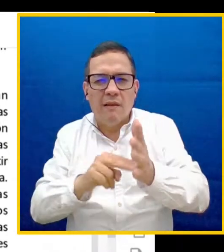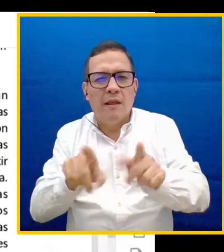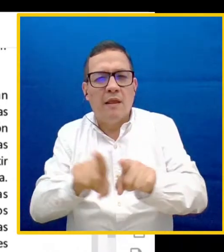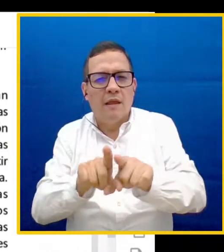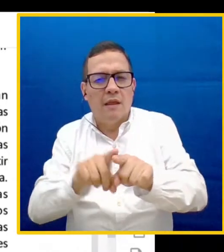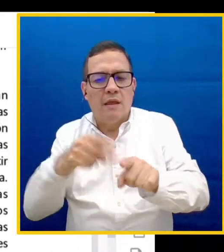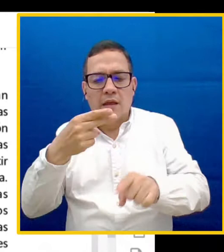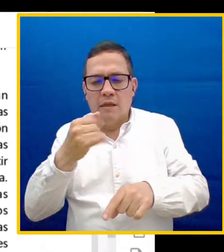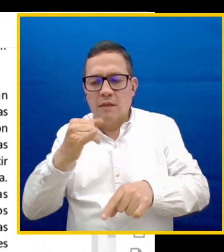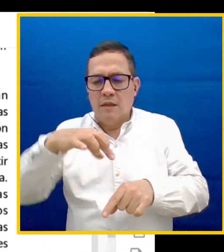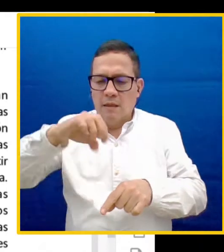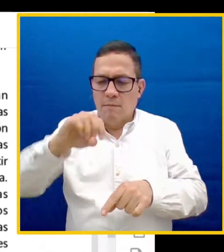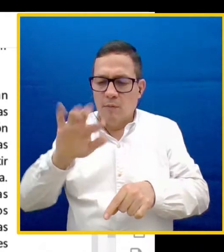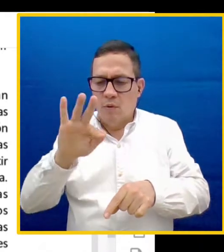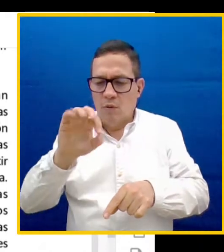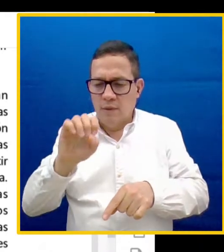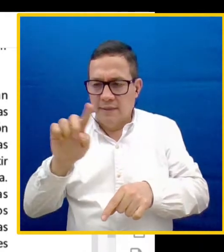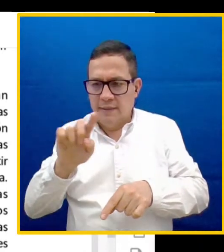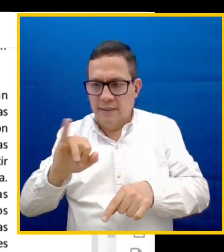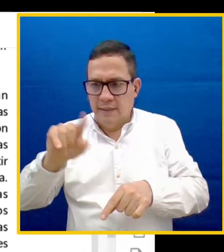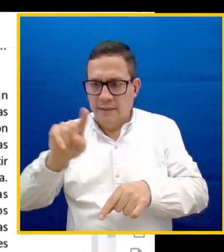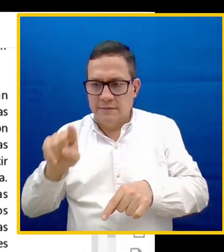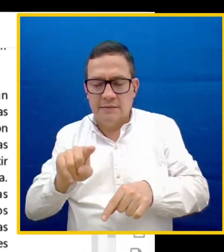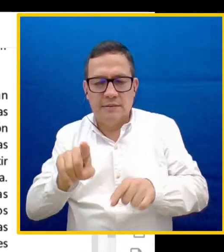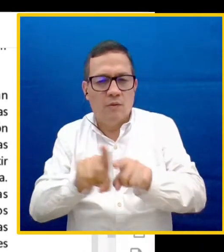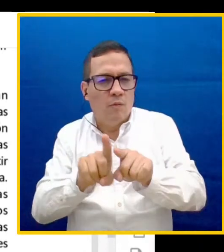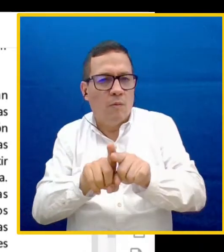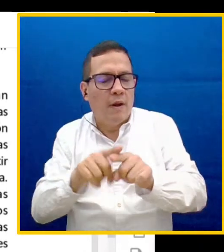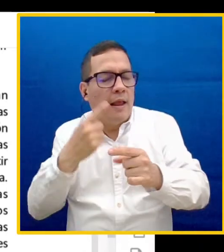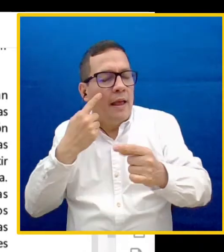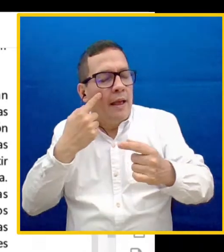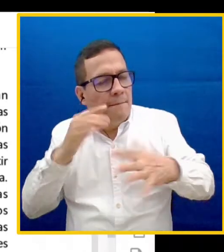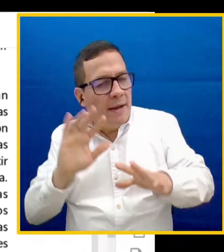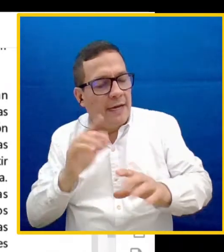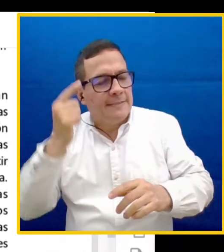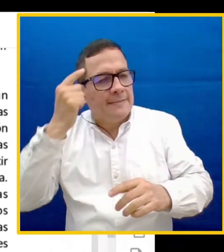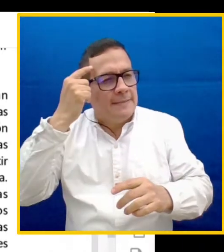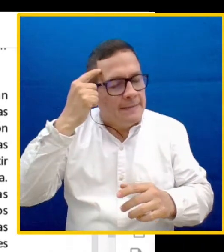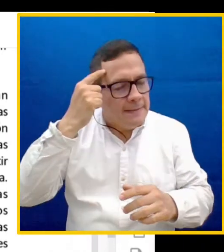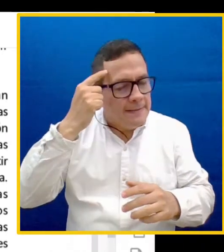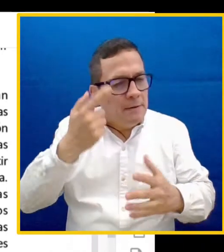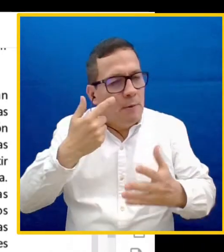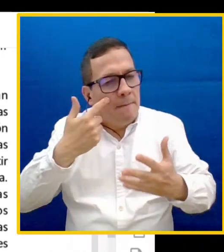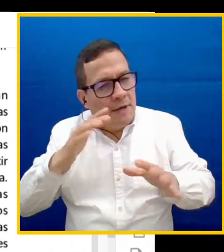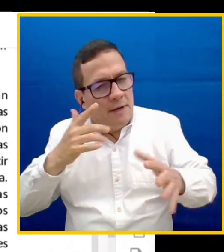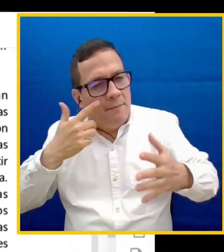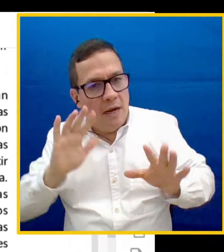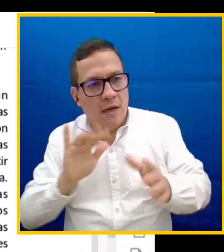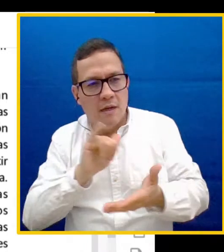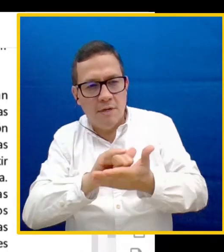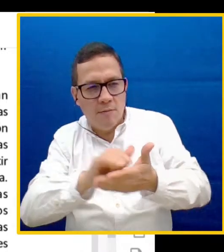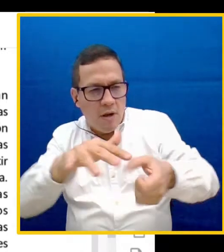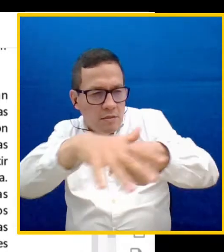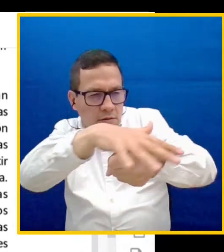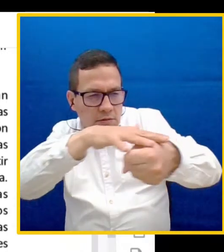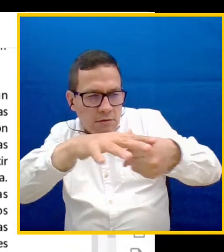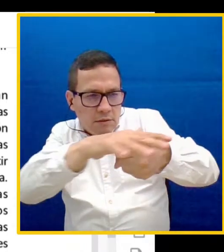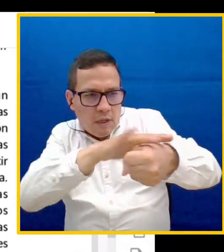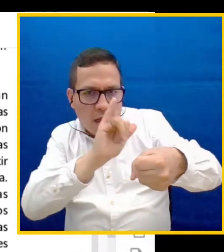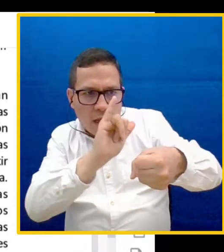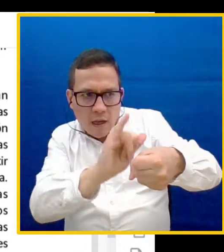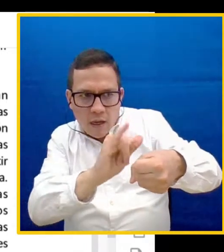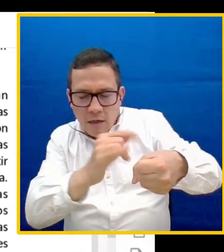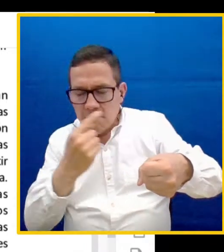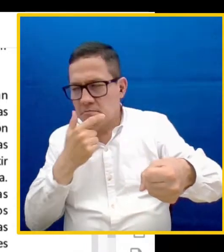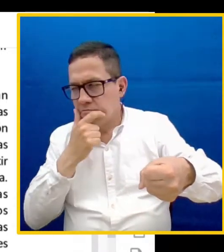decir, una o varias suposiciones sobre una misma realidad y a partir de allí se construye un plan